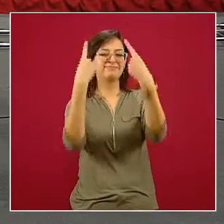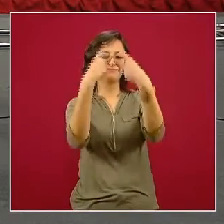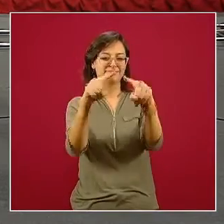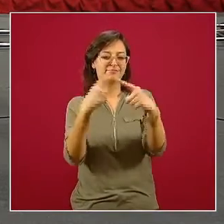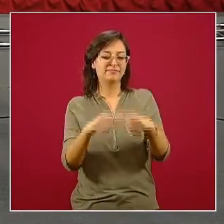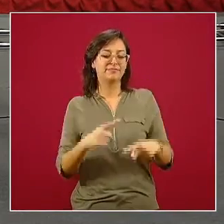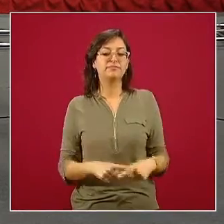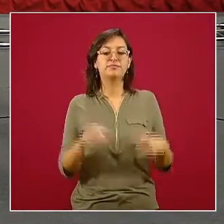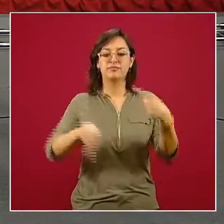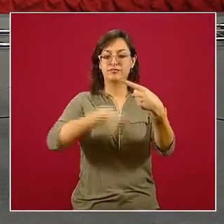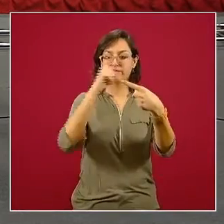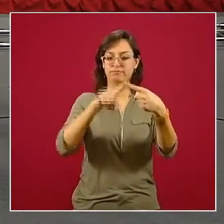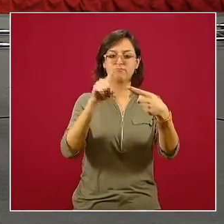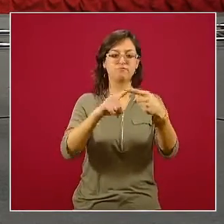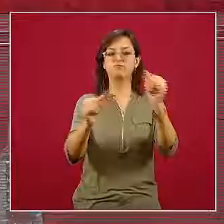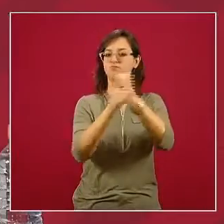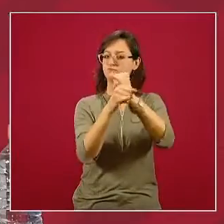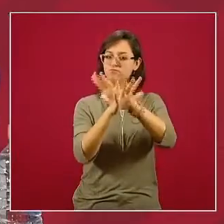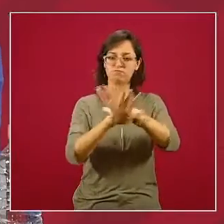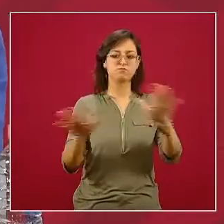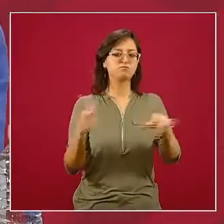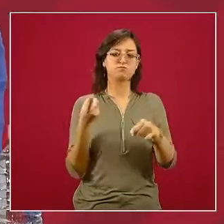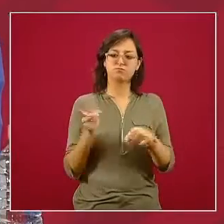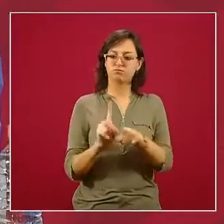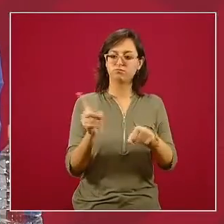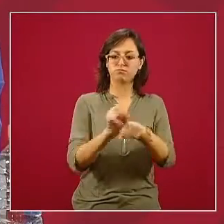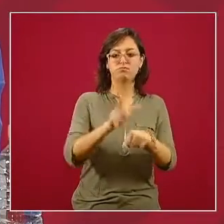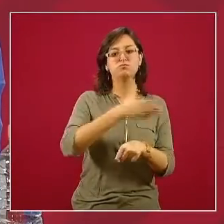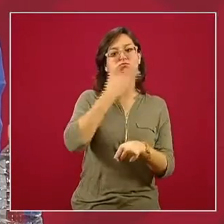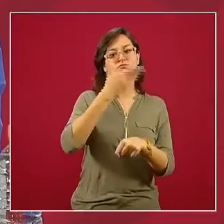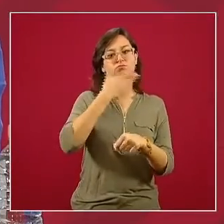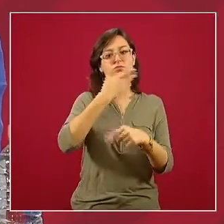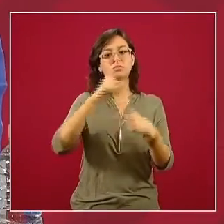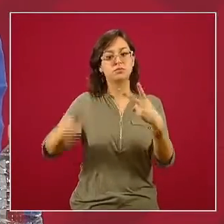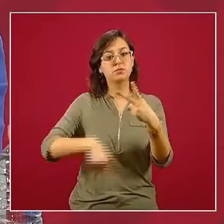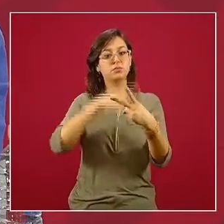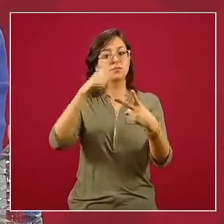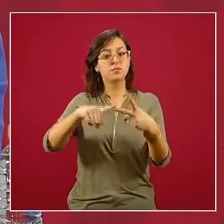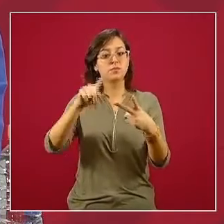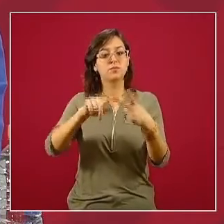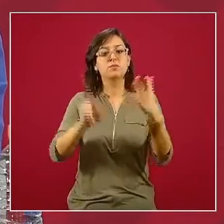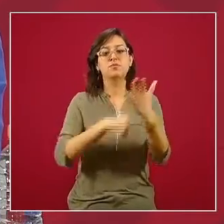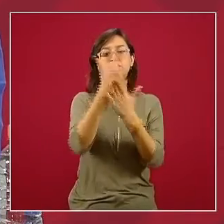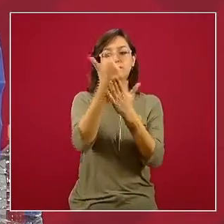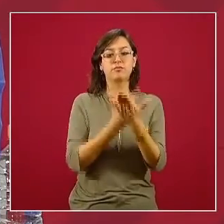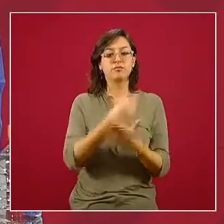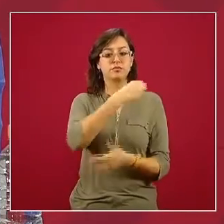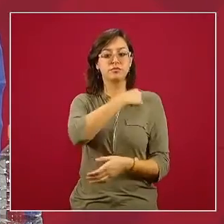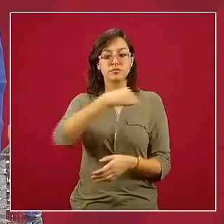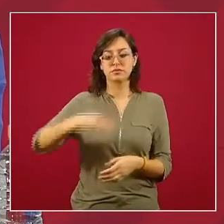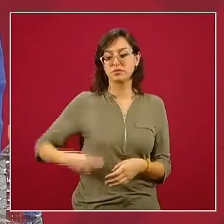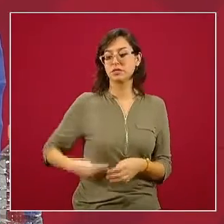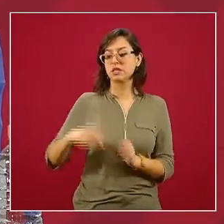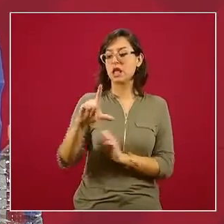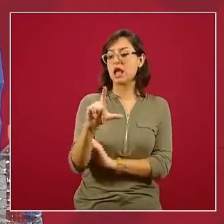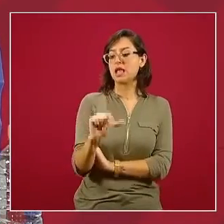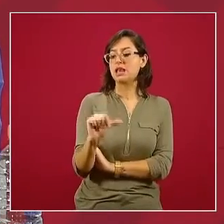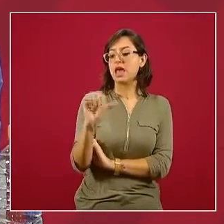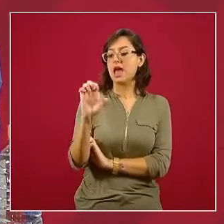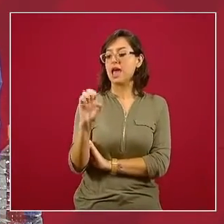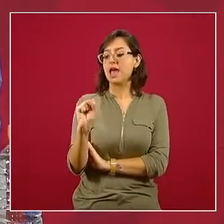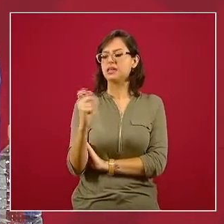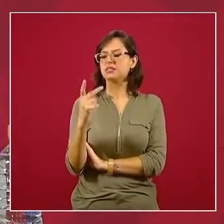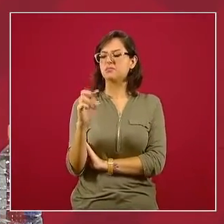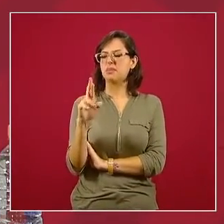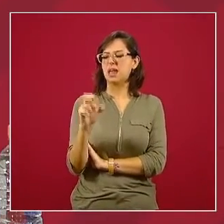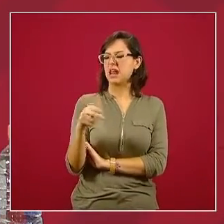técnico. Posteriormente presentaré los municipios de la Esperanza y explicaré por qué el concepto de